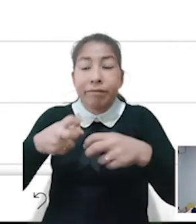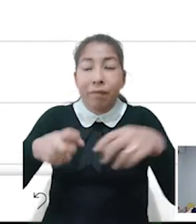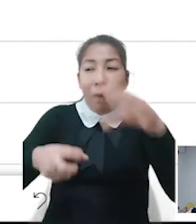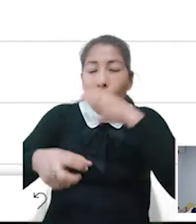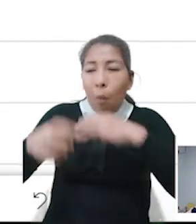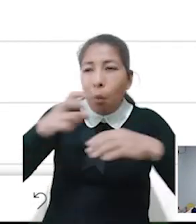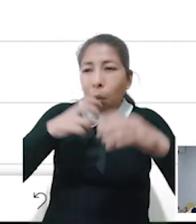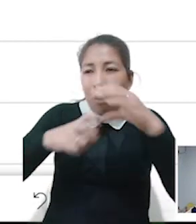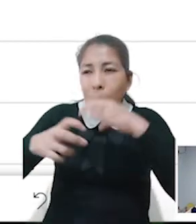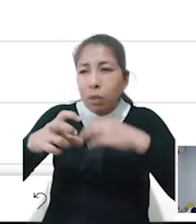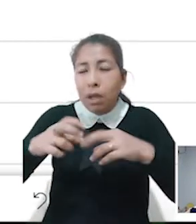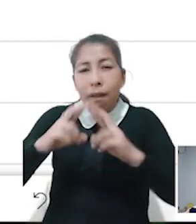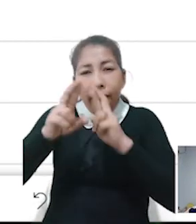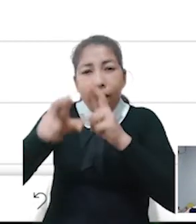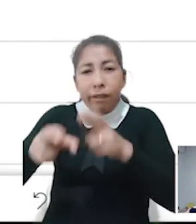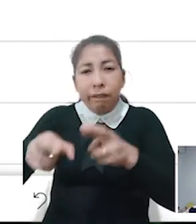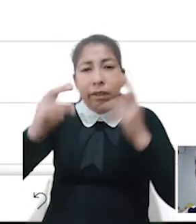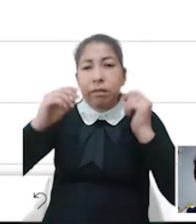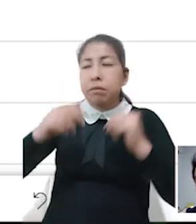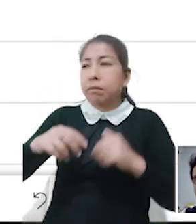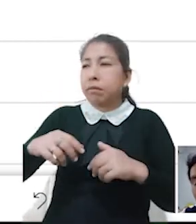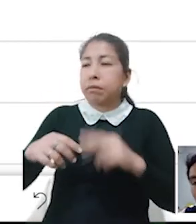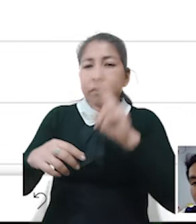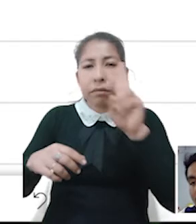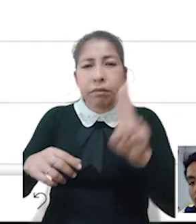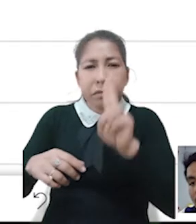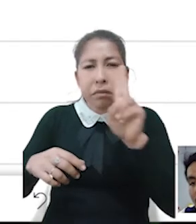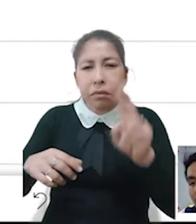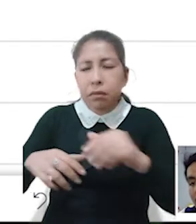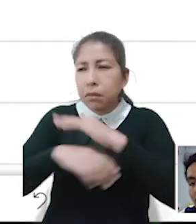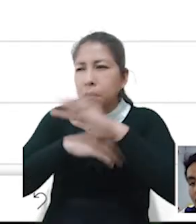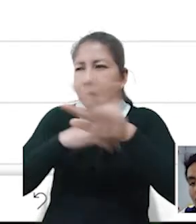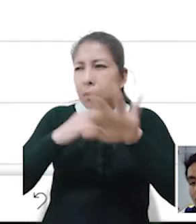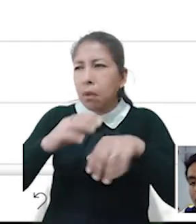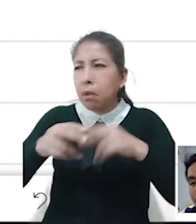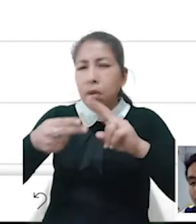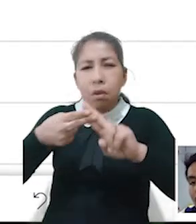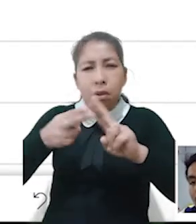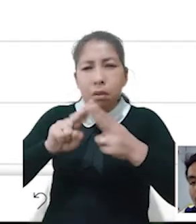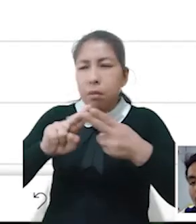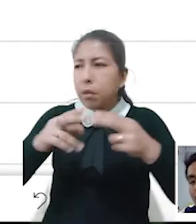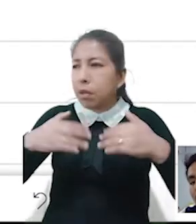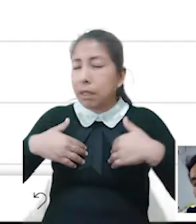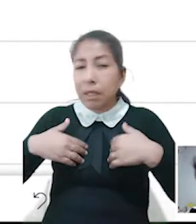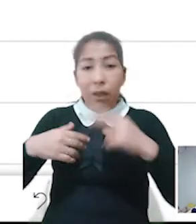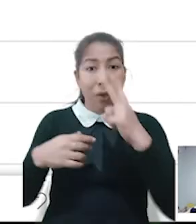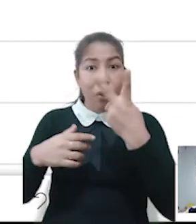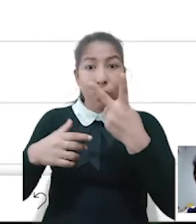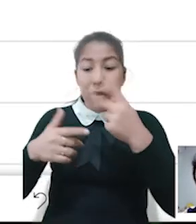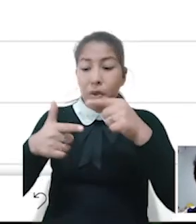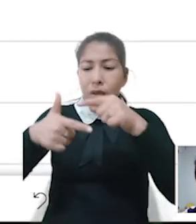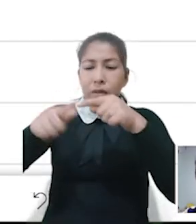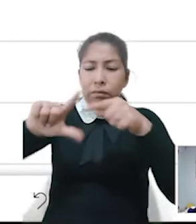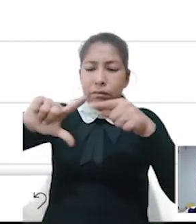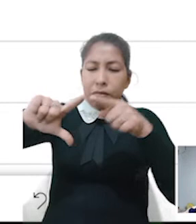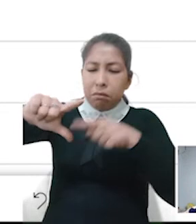medida de este valor. Voy a utilizar los datos que tengo. Fíjense ustedes que tenemos dos pequeños triángulos. Triángulo número 1